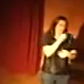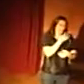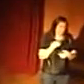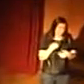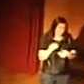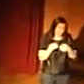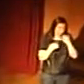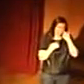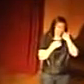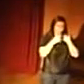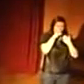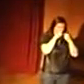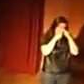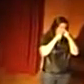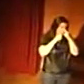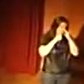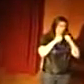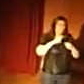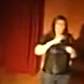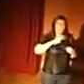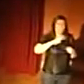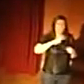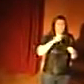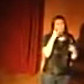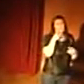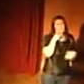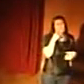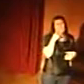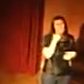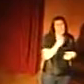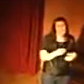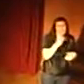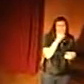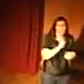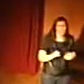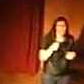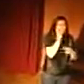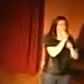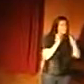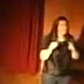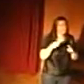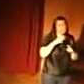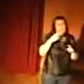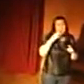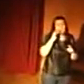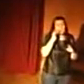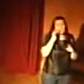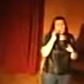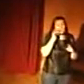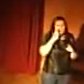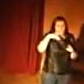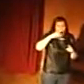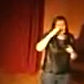maravillosas entre otras me vienen ahora a la cabeza las maravillosas vistas de ciudades ideales de Piero de la Francesca con la ordenación perfecta de la